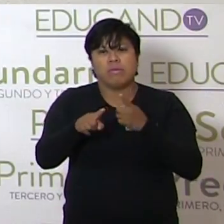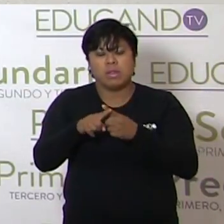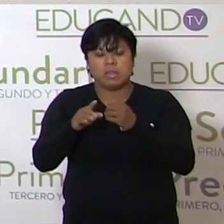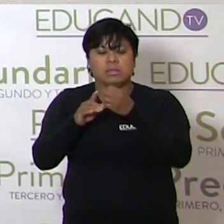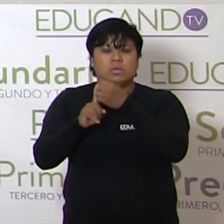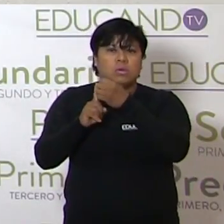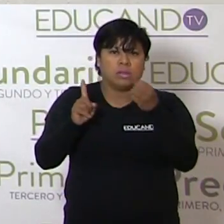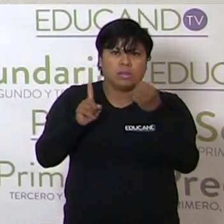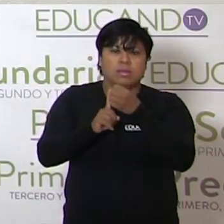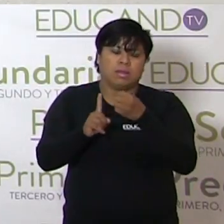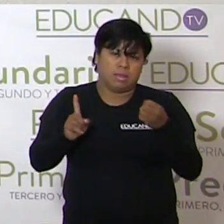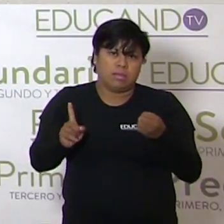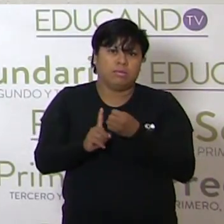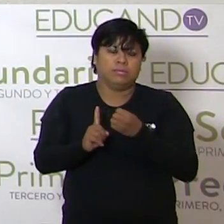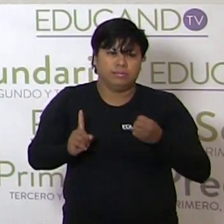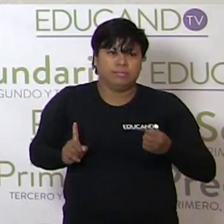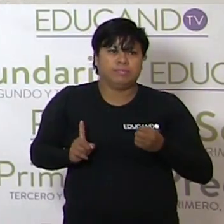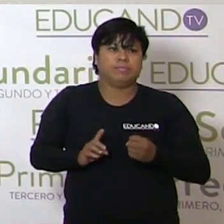ordenados.